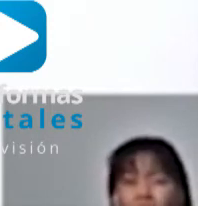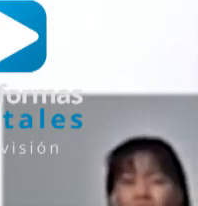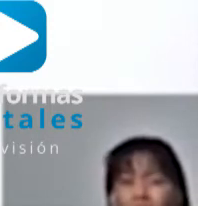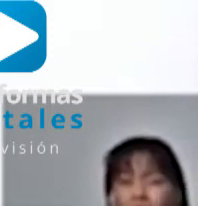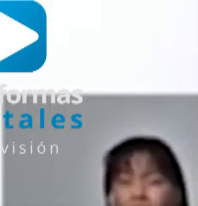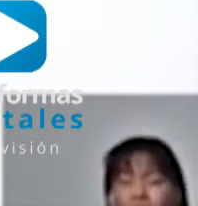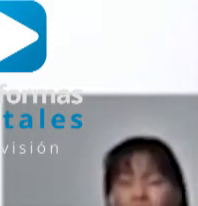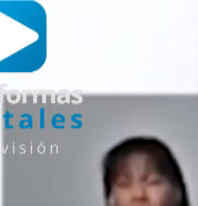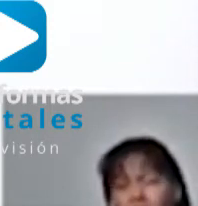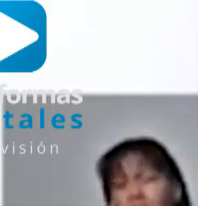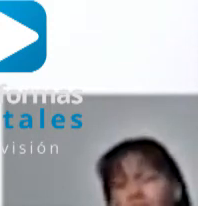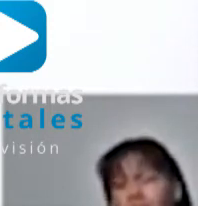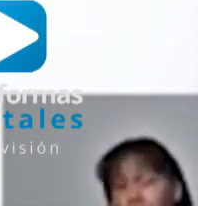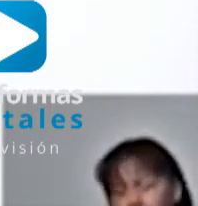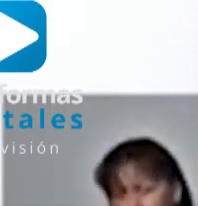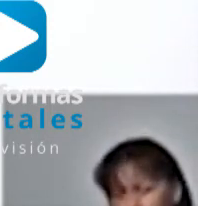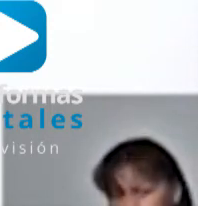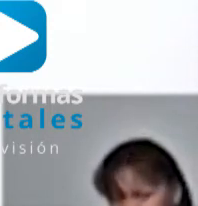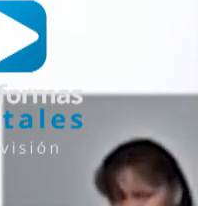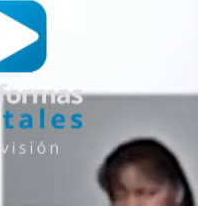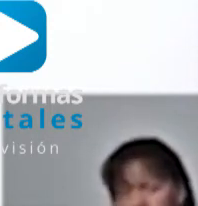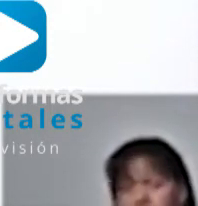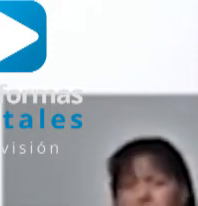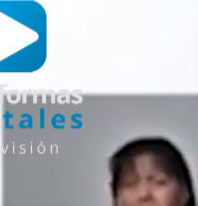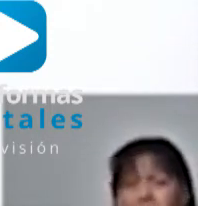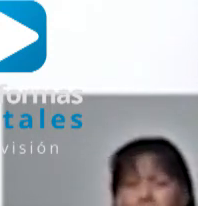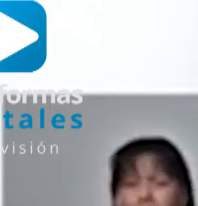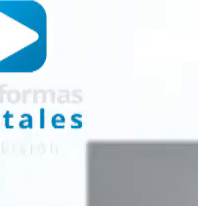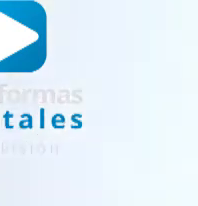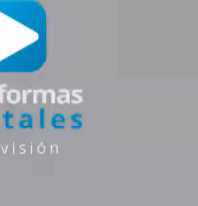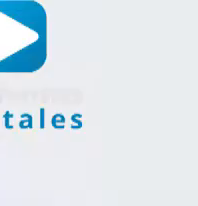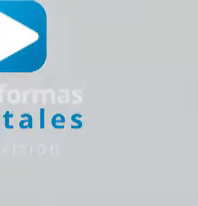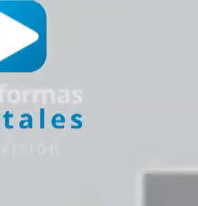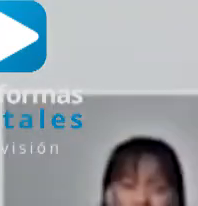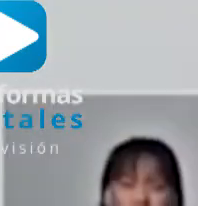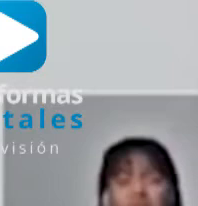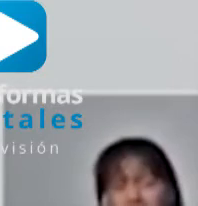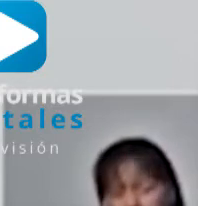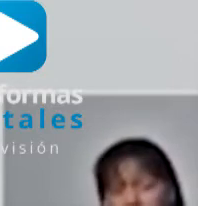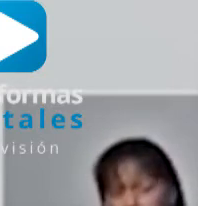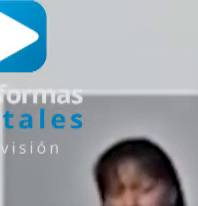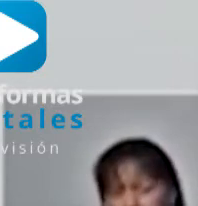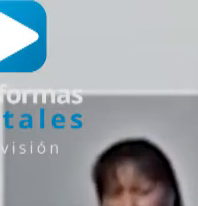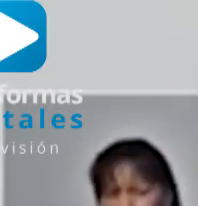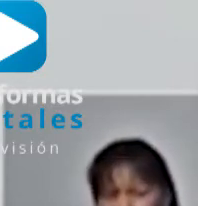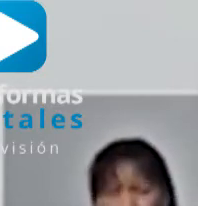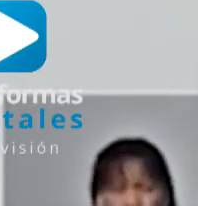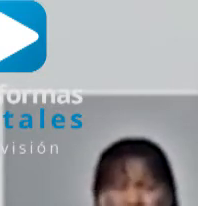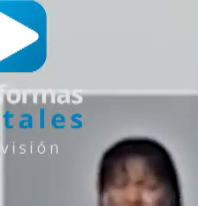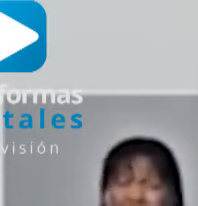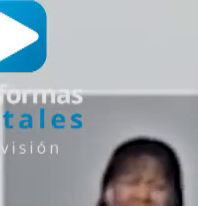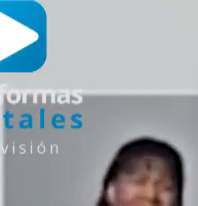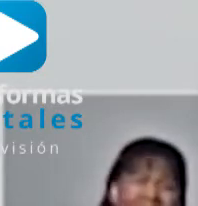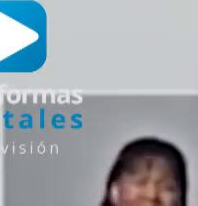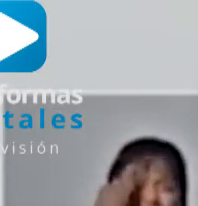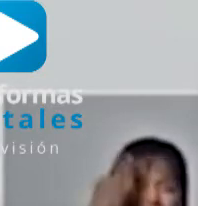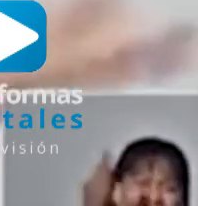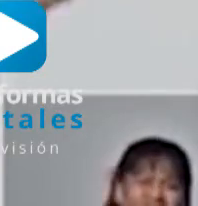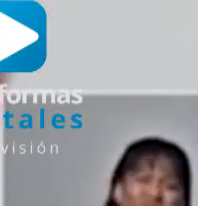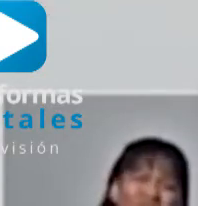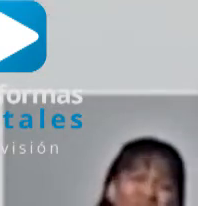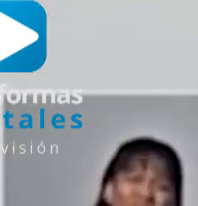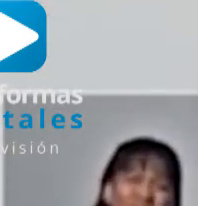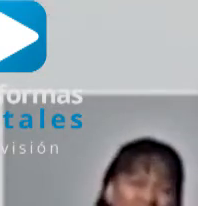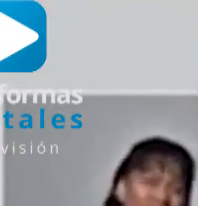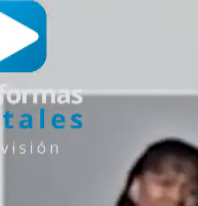diciendo Marta Erika Alonso de Moreno Valle, como señora que es. Como consecuencia, medios estatales publicaron este martes